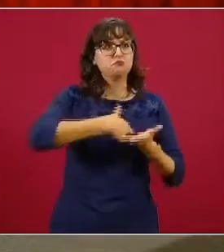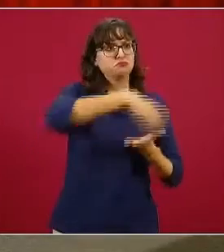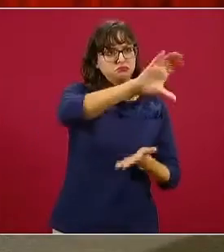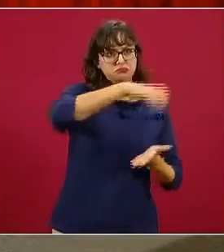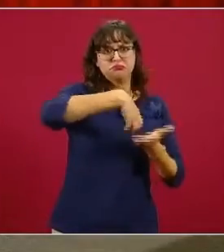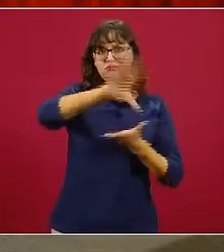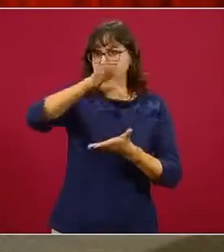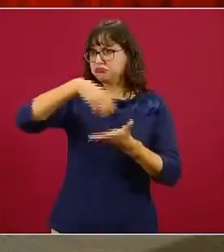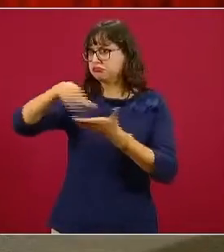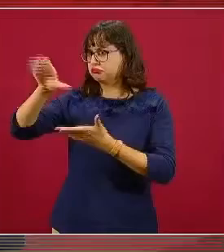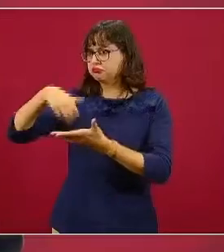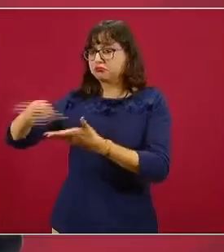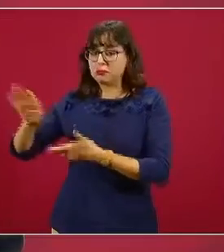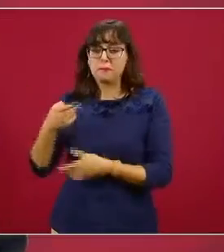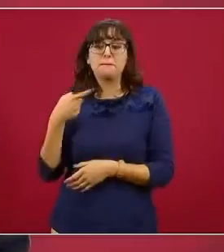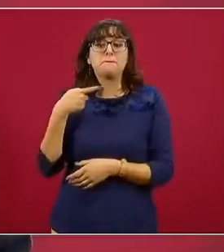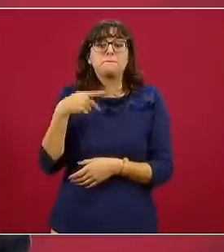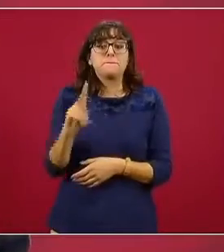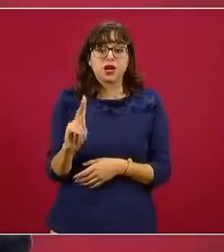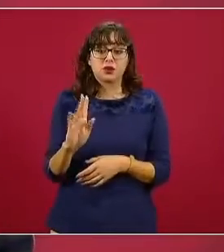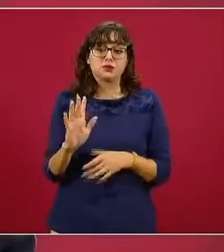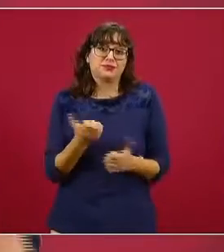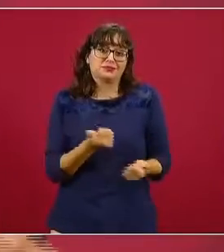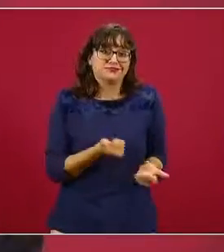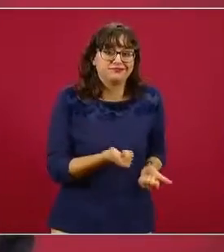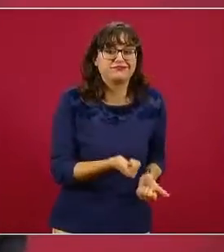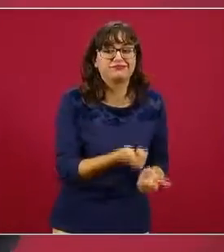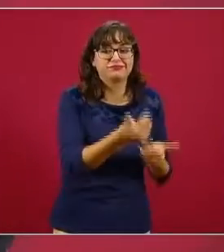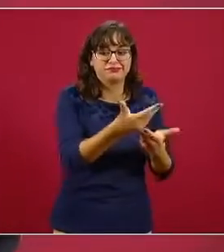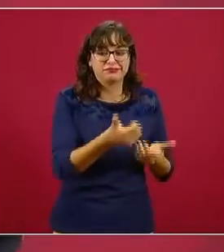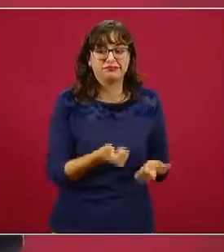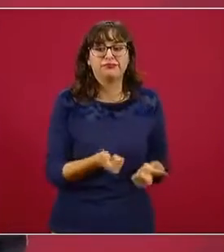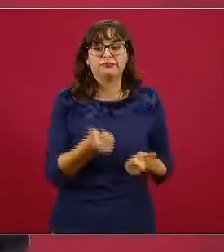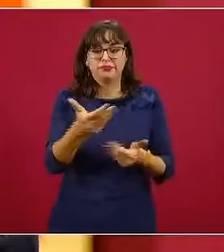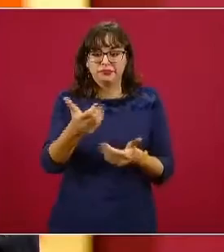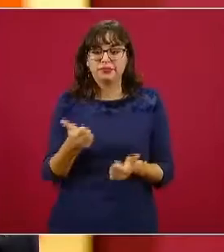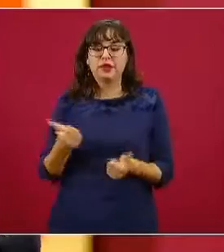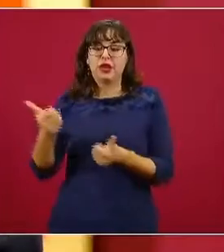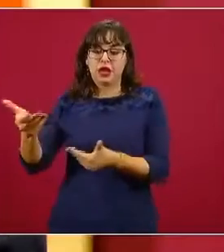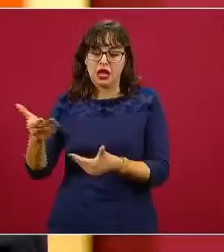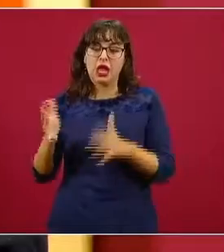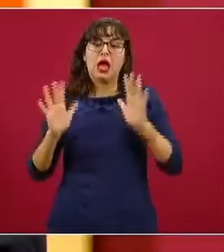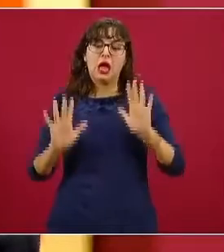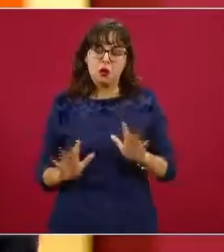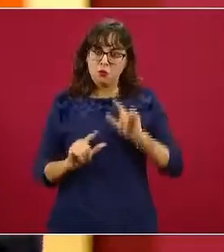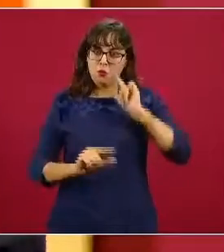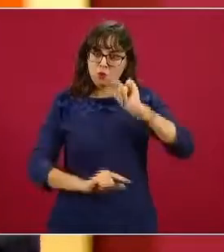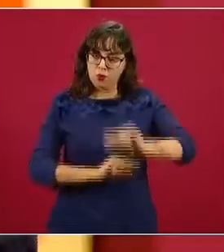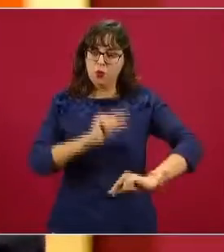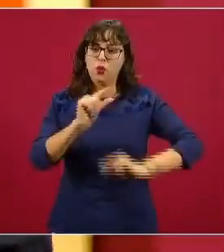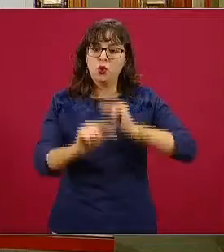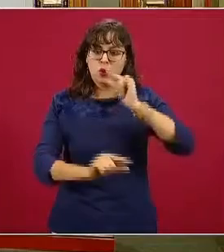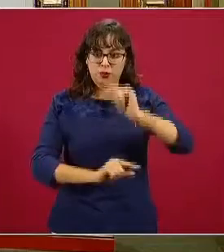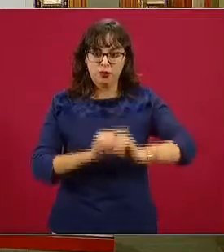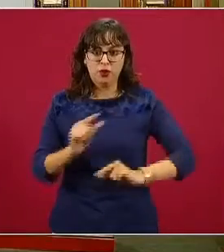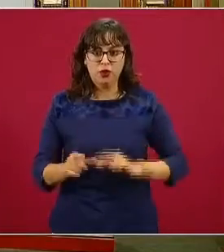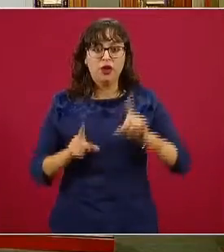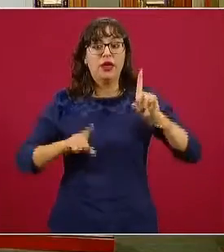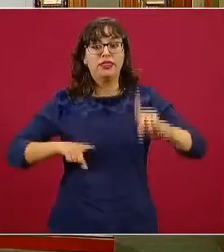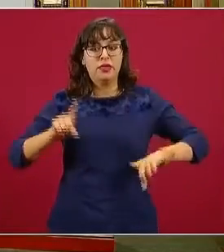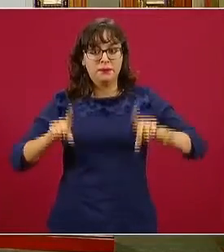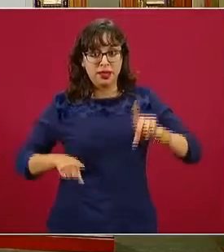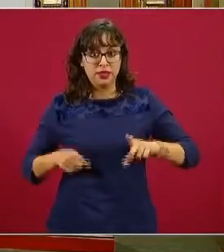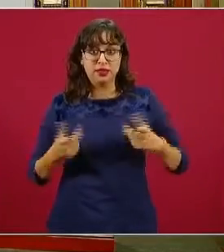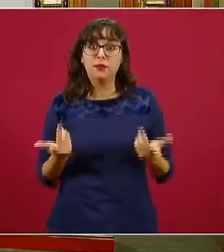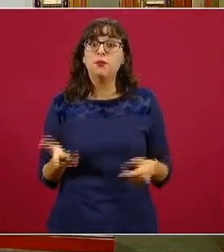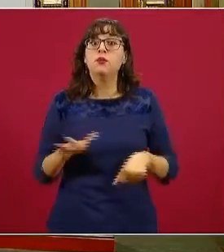salud. Simplemente la entrega de vacuna se ha ido ajustando de acuerdo a las capacidades instaladas de la